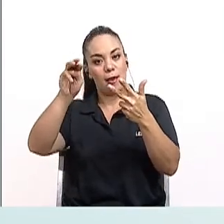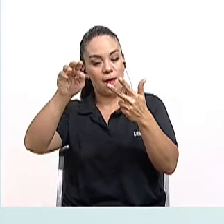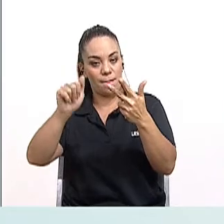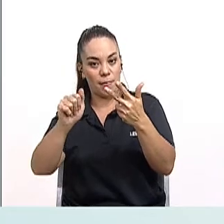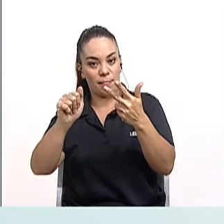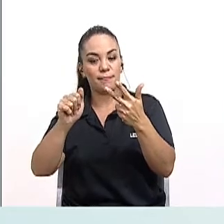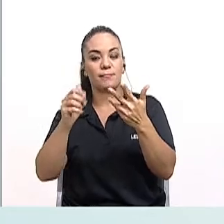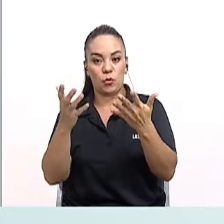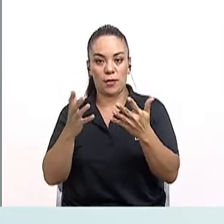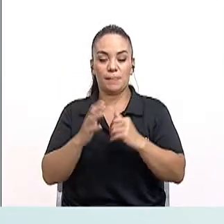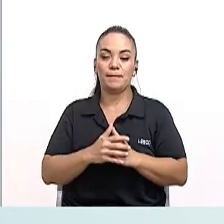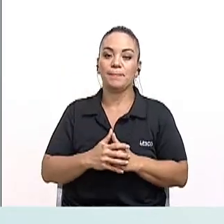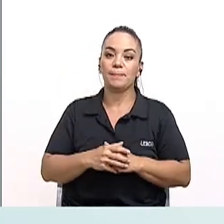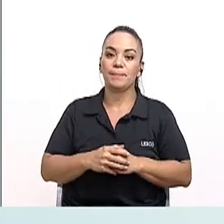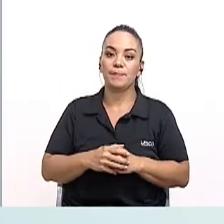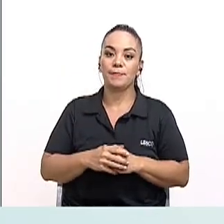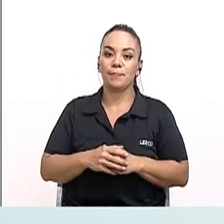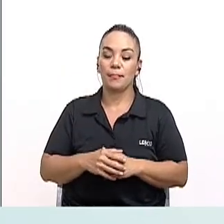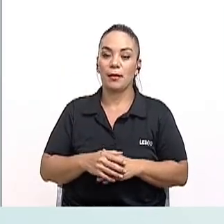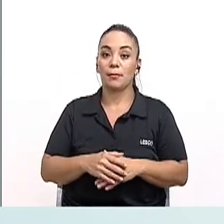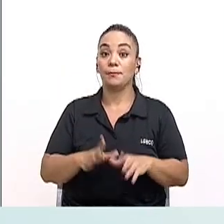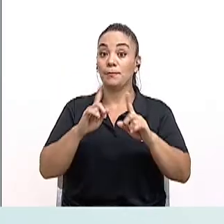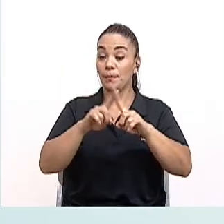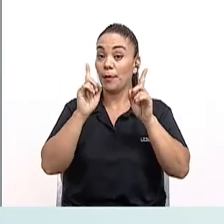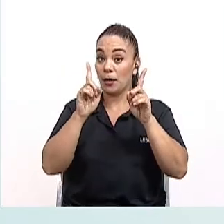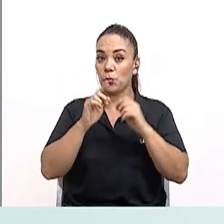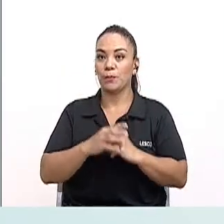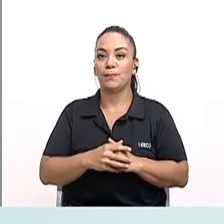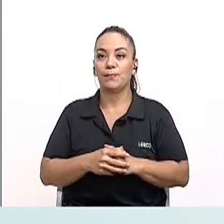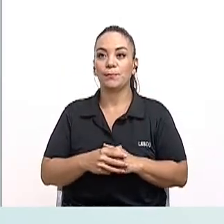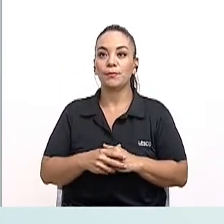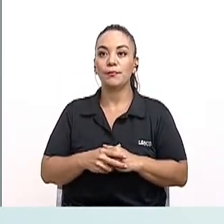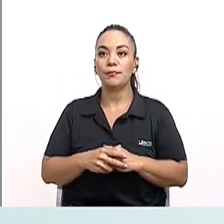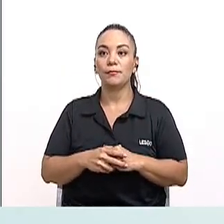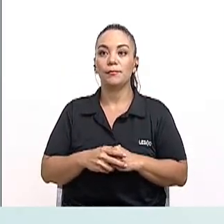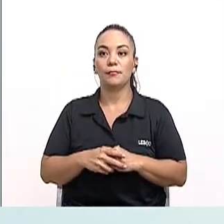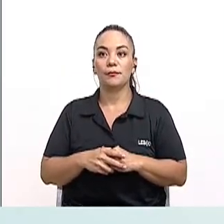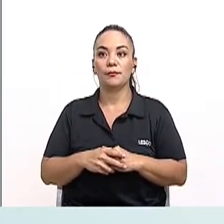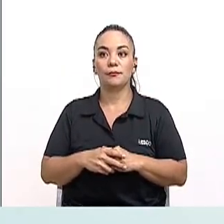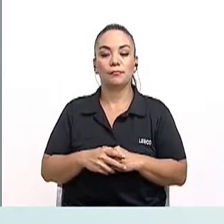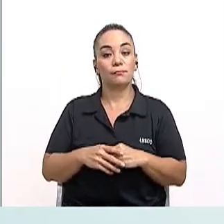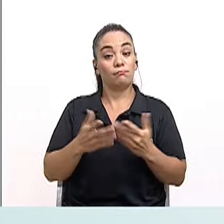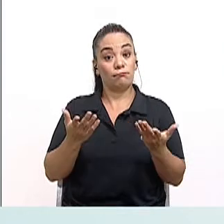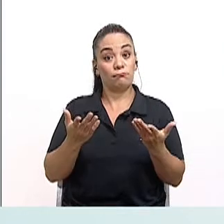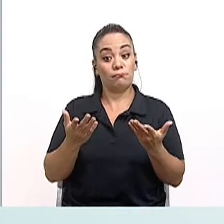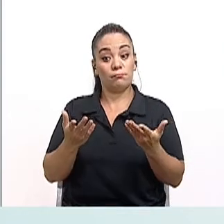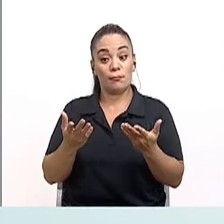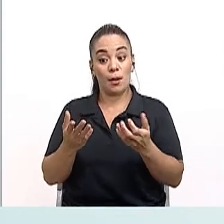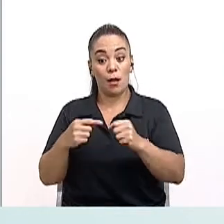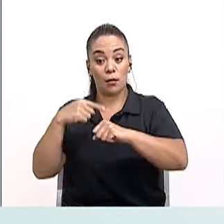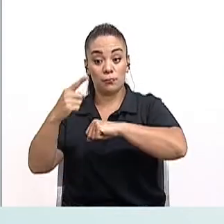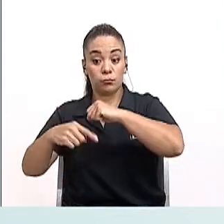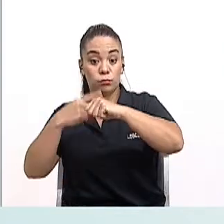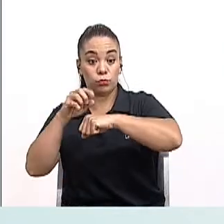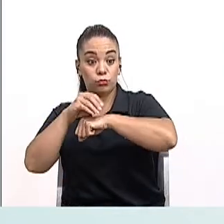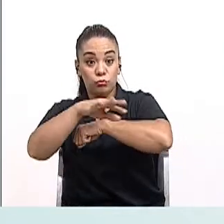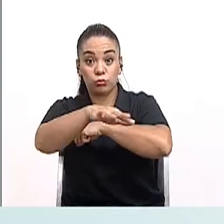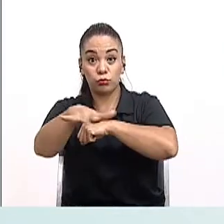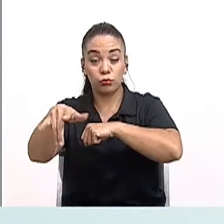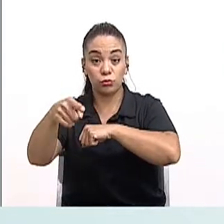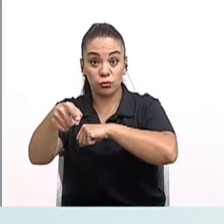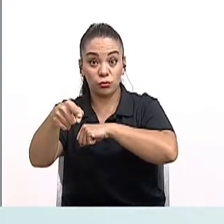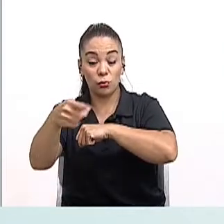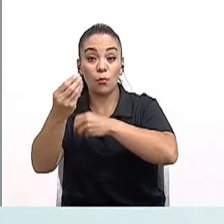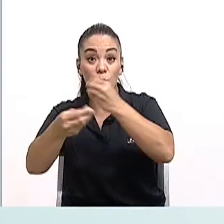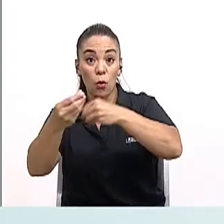emite radiación. Pero no todas las radiaciones tienen su origen en un